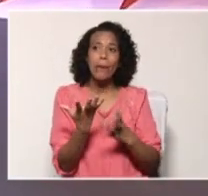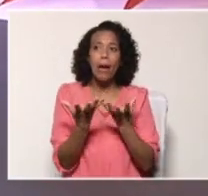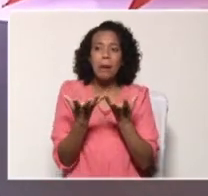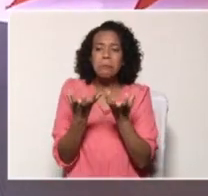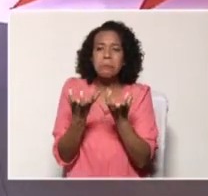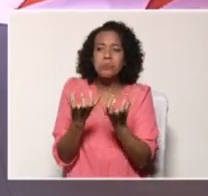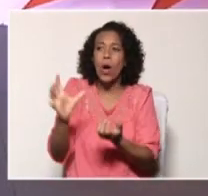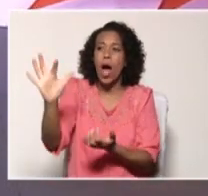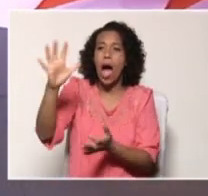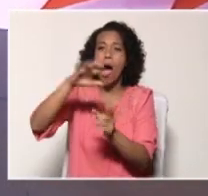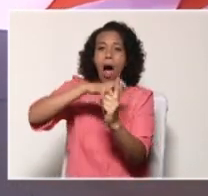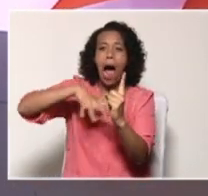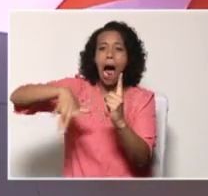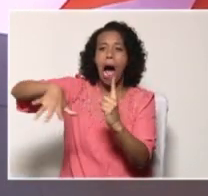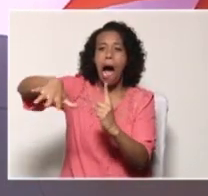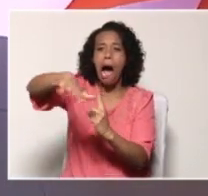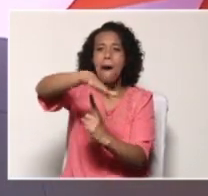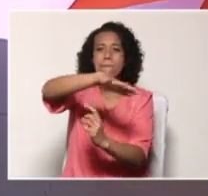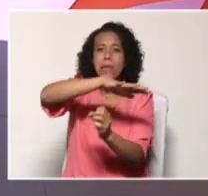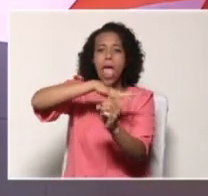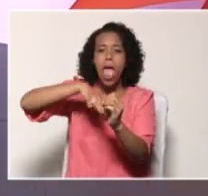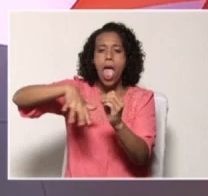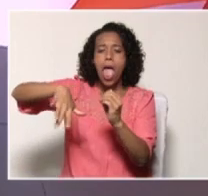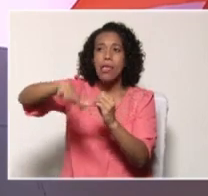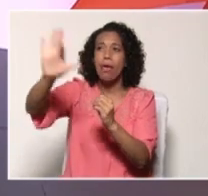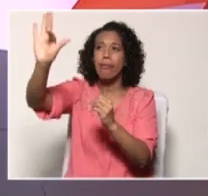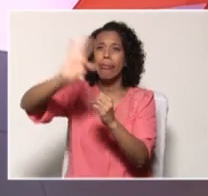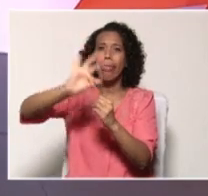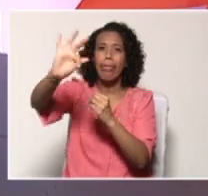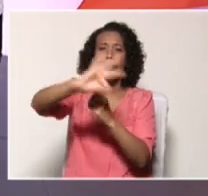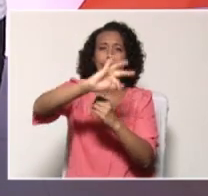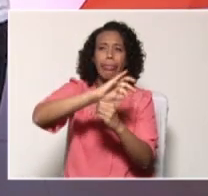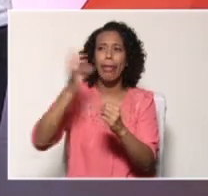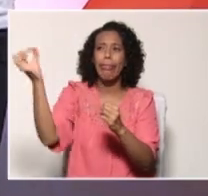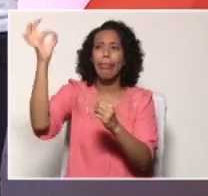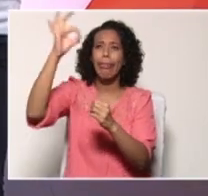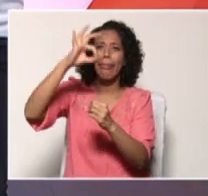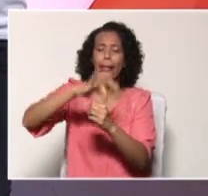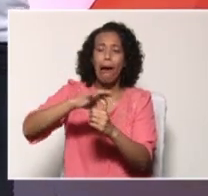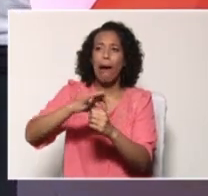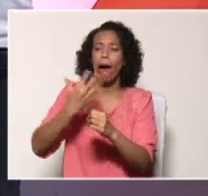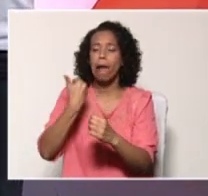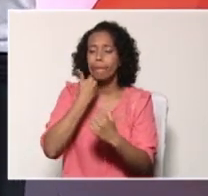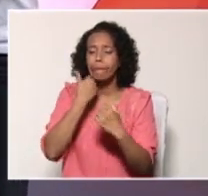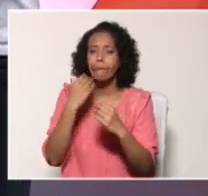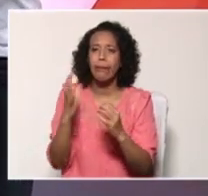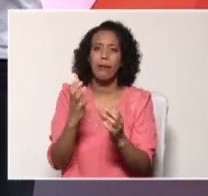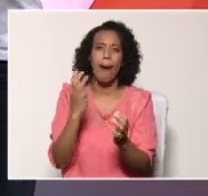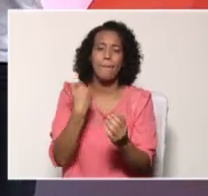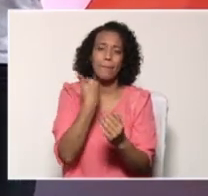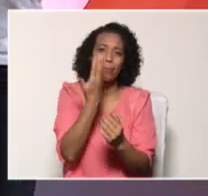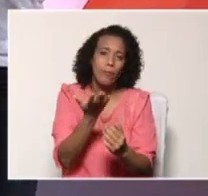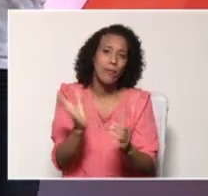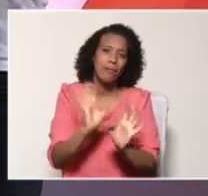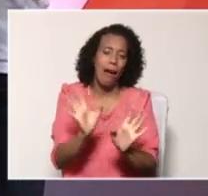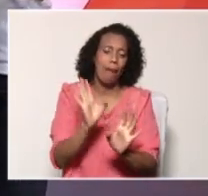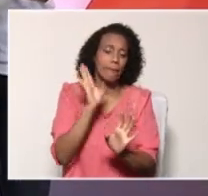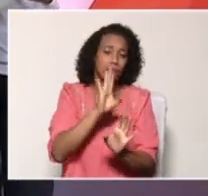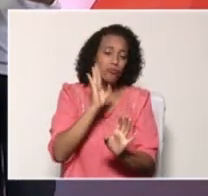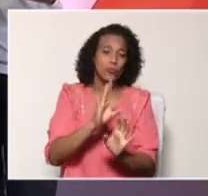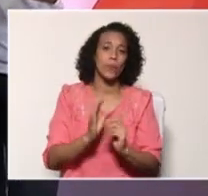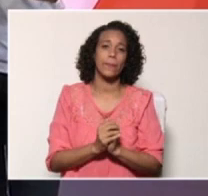a contaminarse, a descomponerse y nos hace daño. Muy bien, y si vamos, tenemos estos alimentos refrigerados, cuando los vamos a